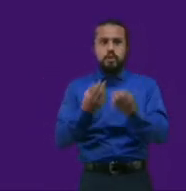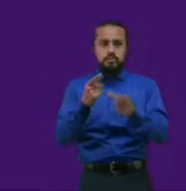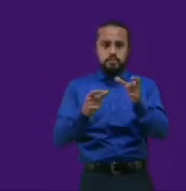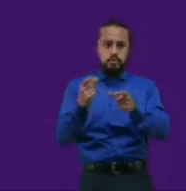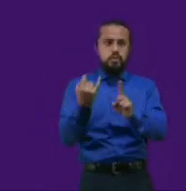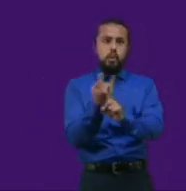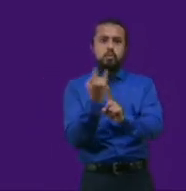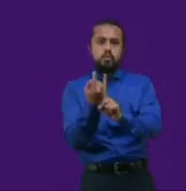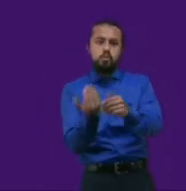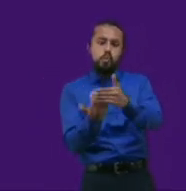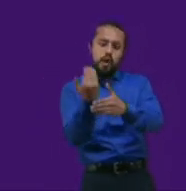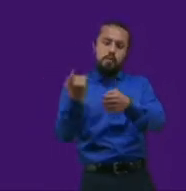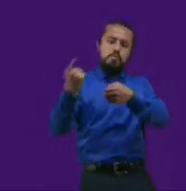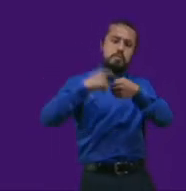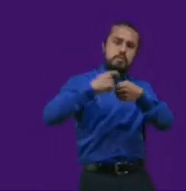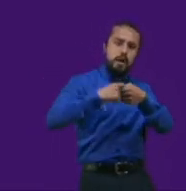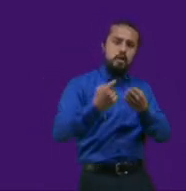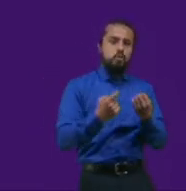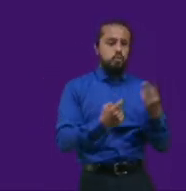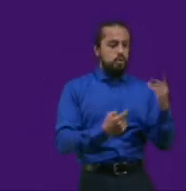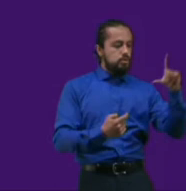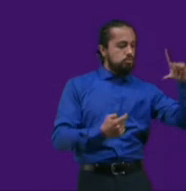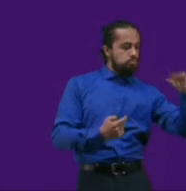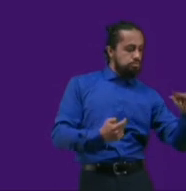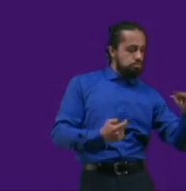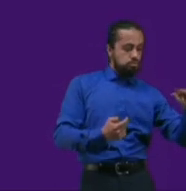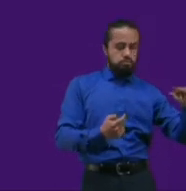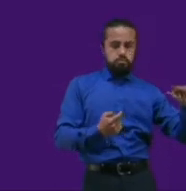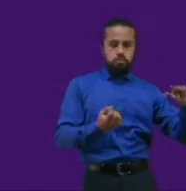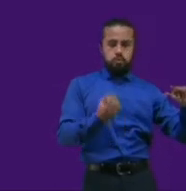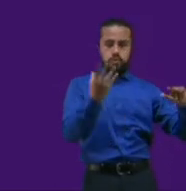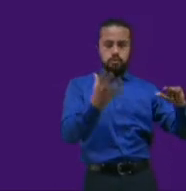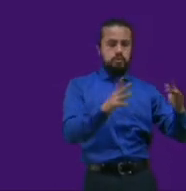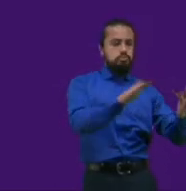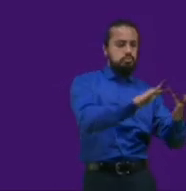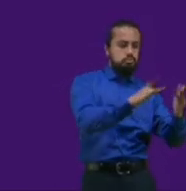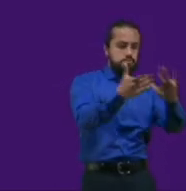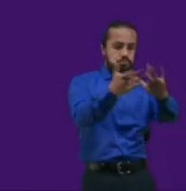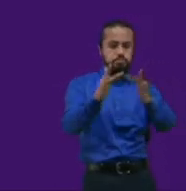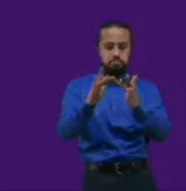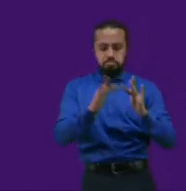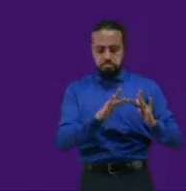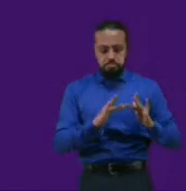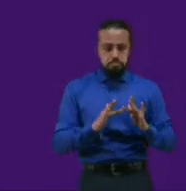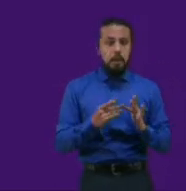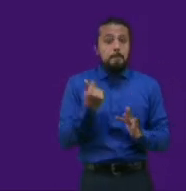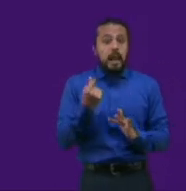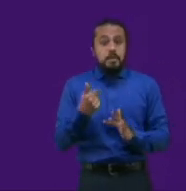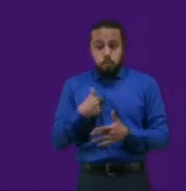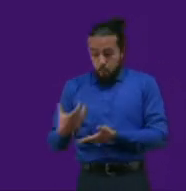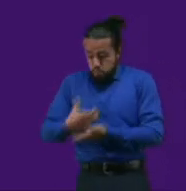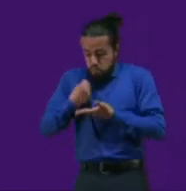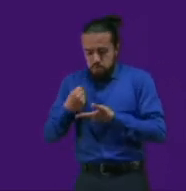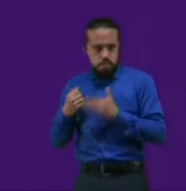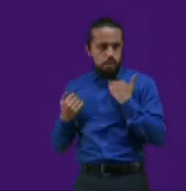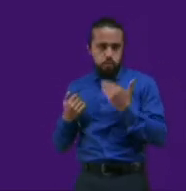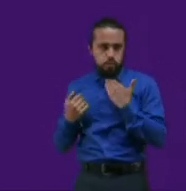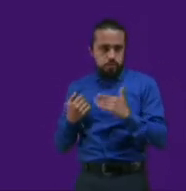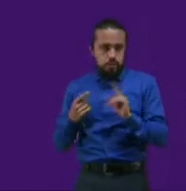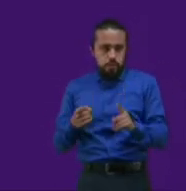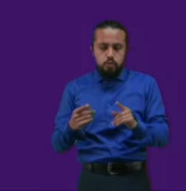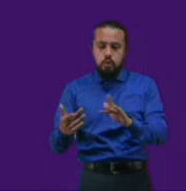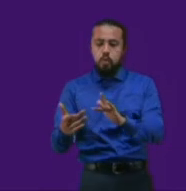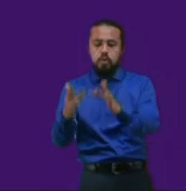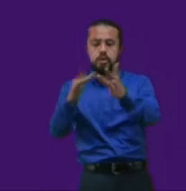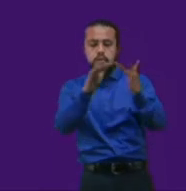cuántas facturas descontamos, sé cómo fueron las conexiones, o sea, conozco la disponibilidad del servicio, sé cuántas veces logramos cumplir